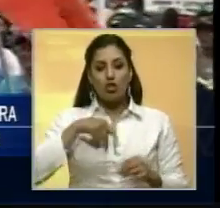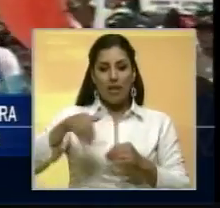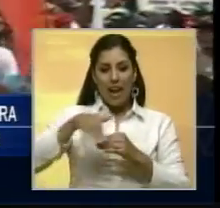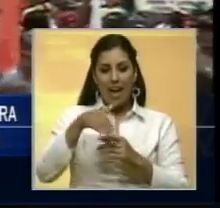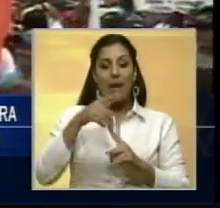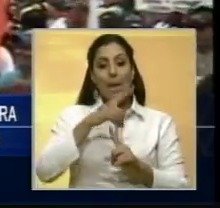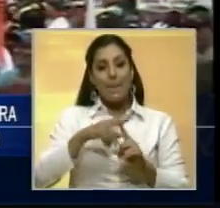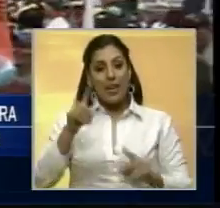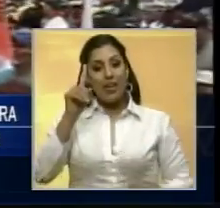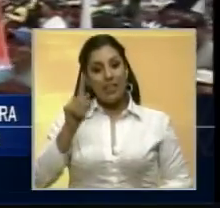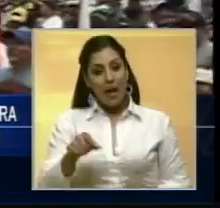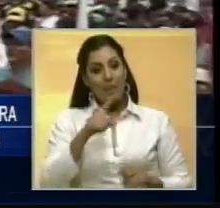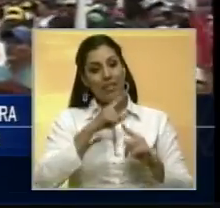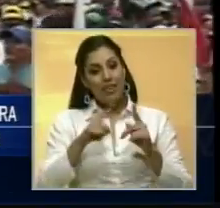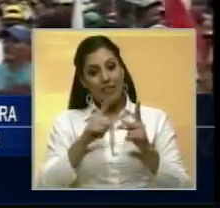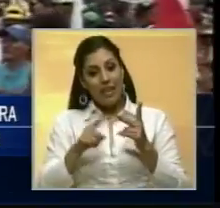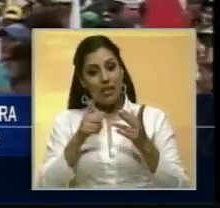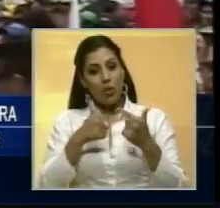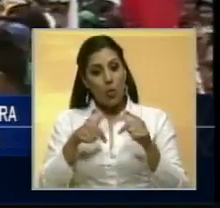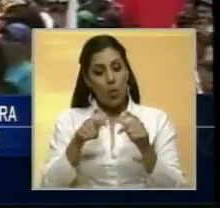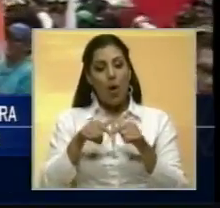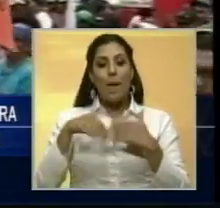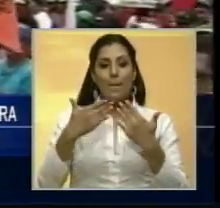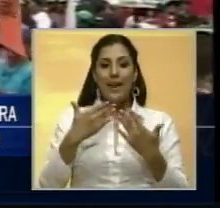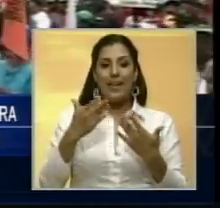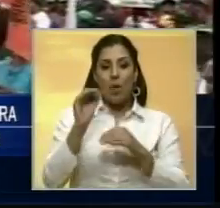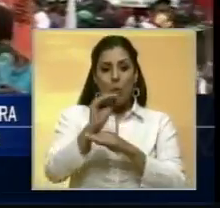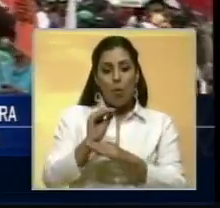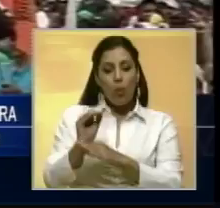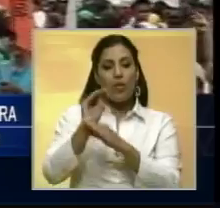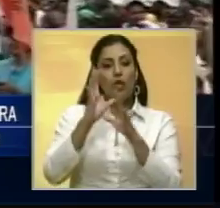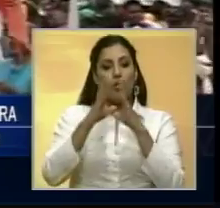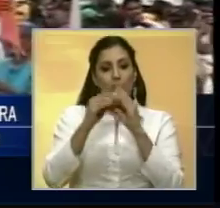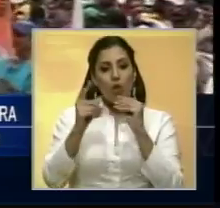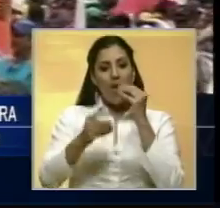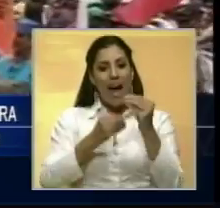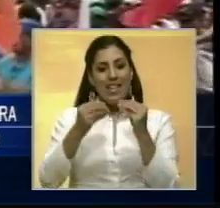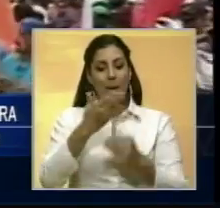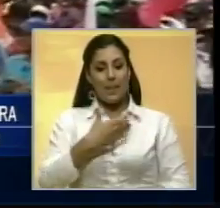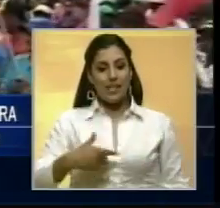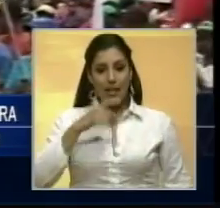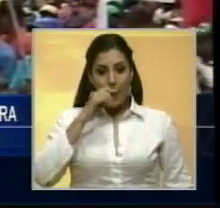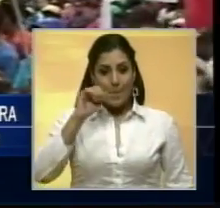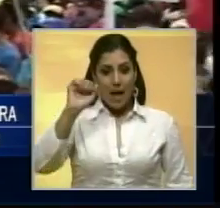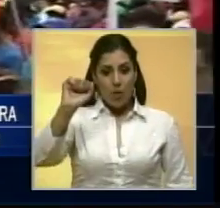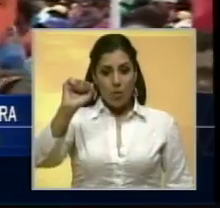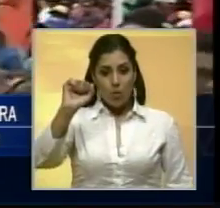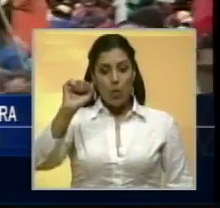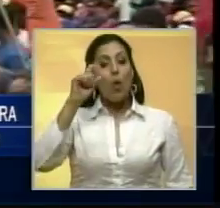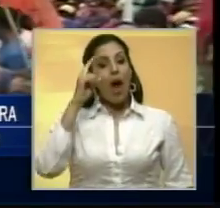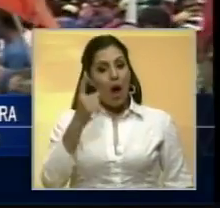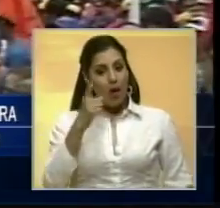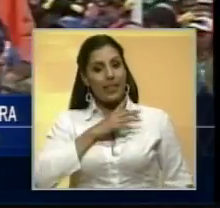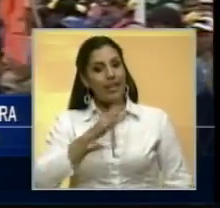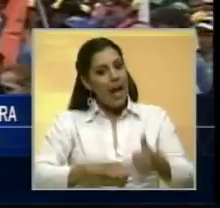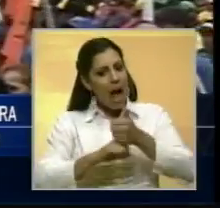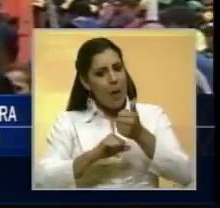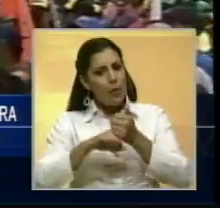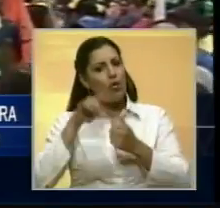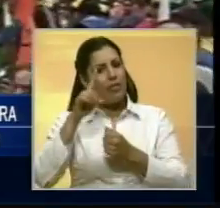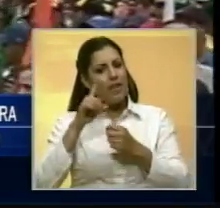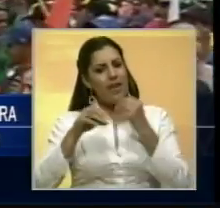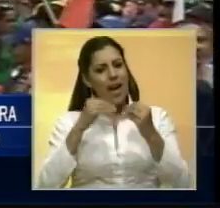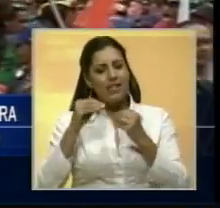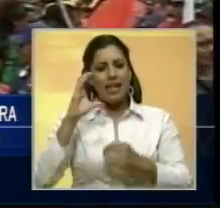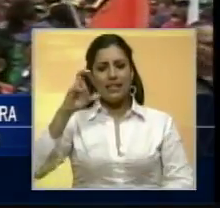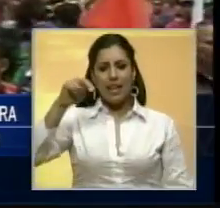calles, sino también de diferentes espacios para que se preserve todo lo que ha hecho el presidente Nicolás Maduro y también en respaldo a lo que tiene que ver con